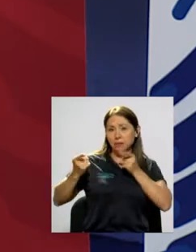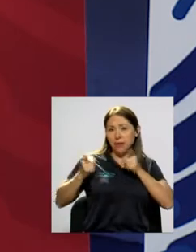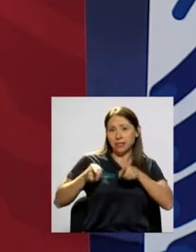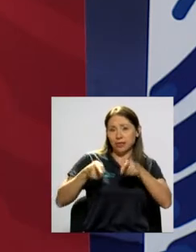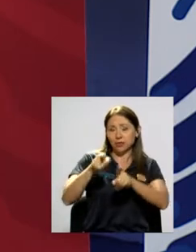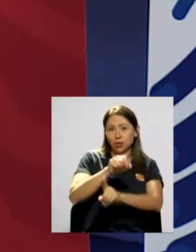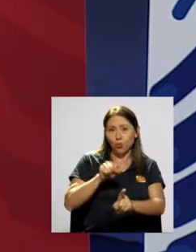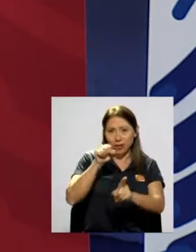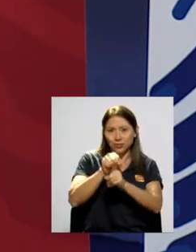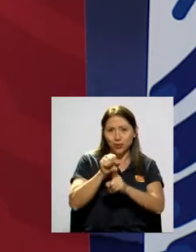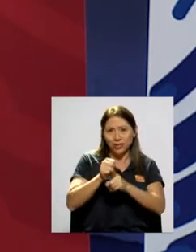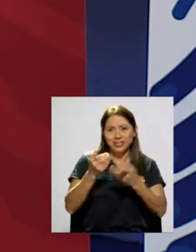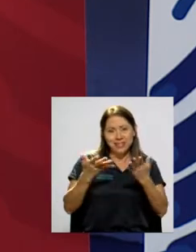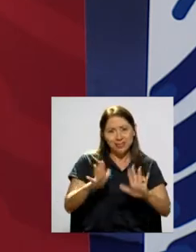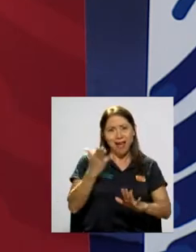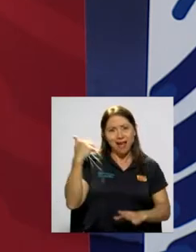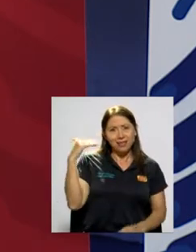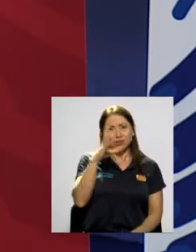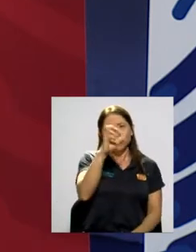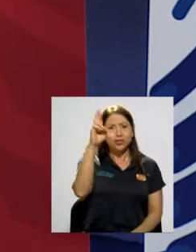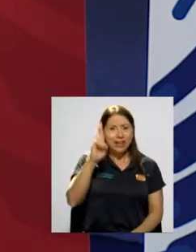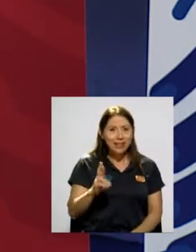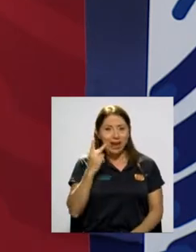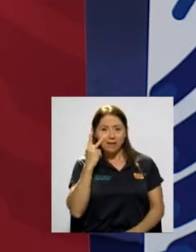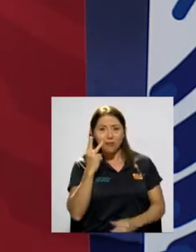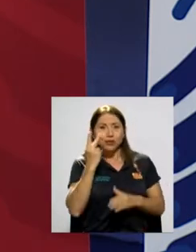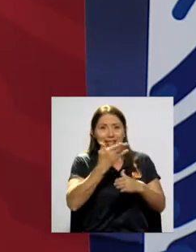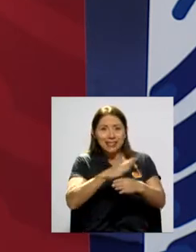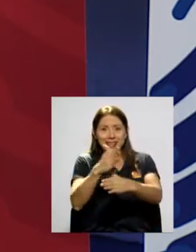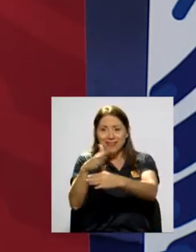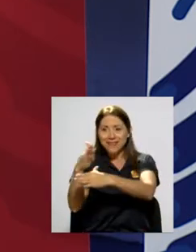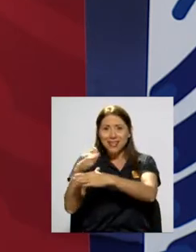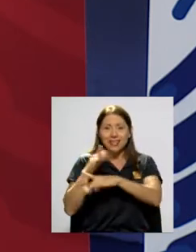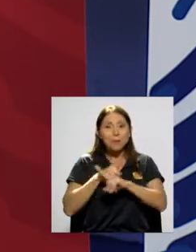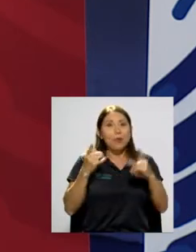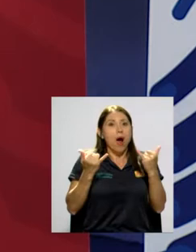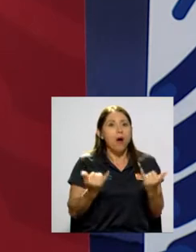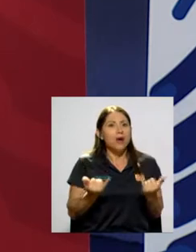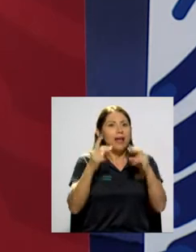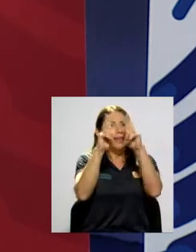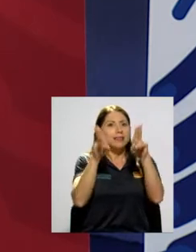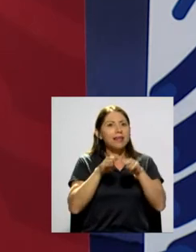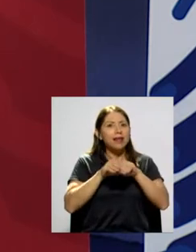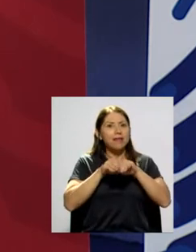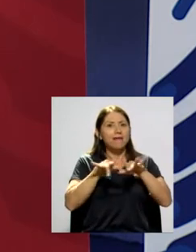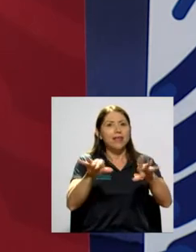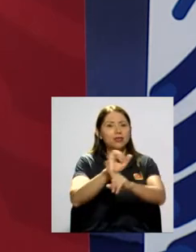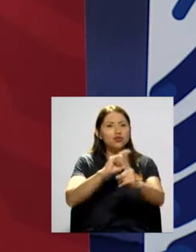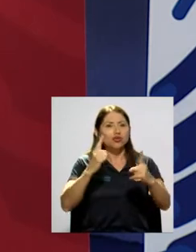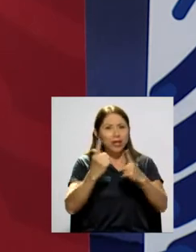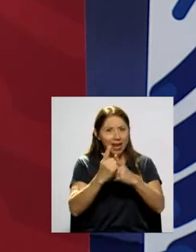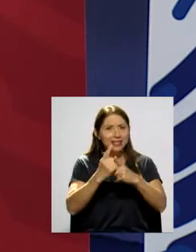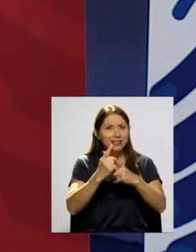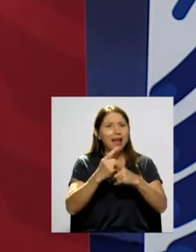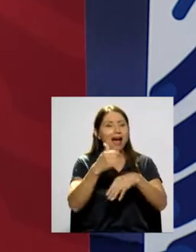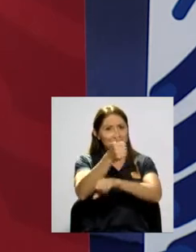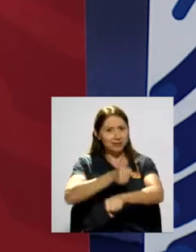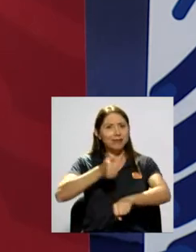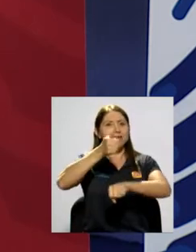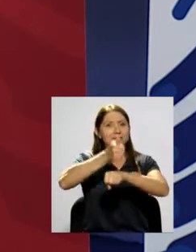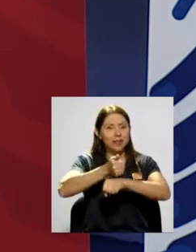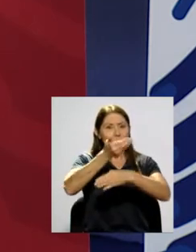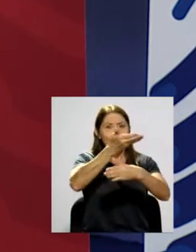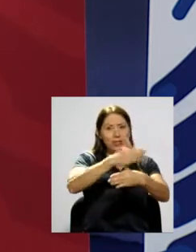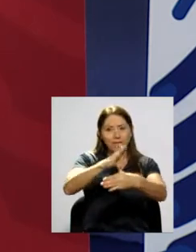de situaciones en las que Costa Rica queda muy polarizada, las redes sociales han demarcado esta división de